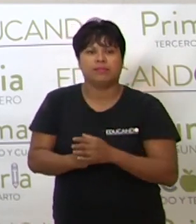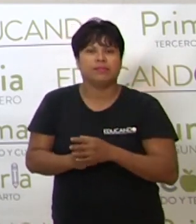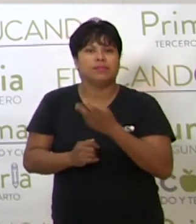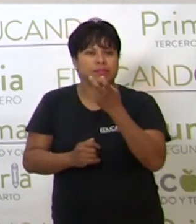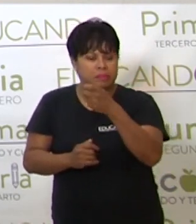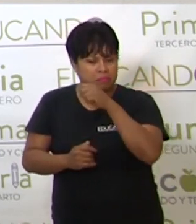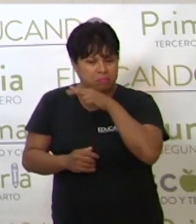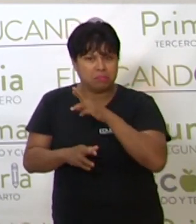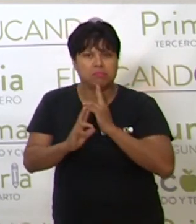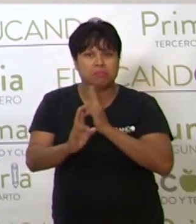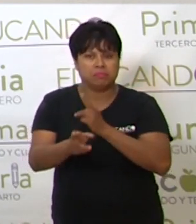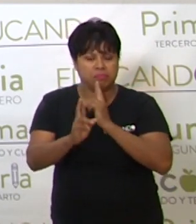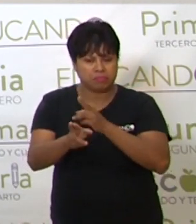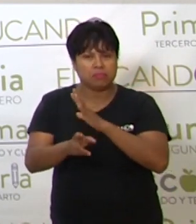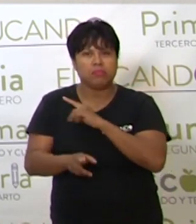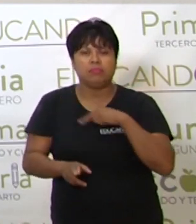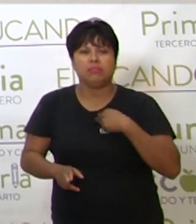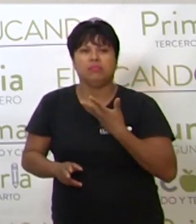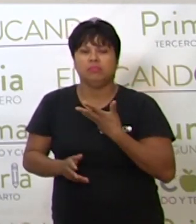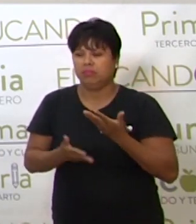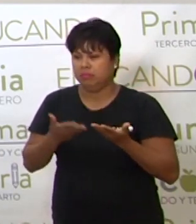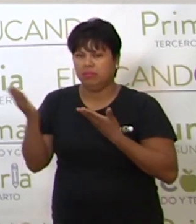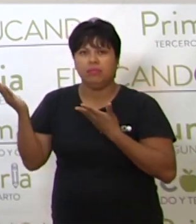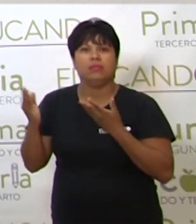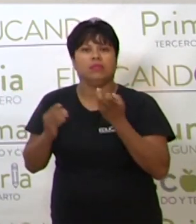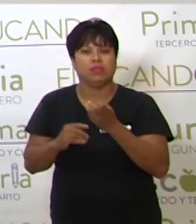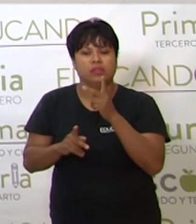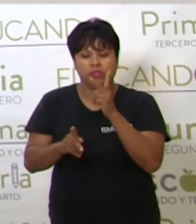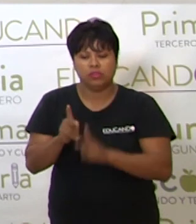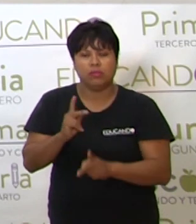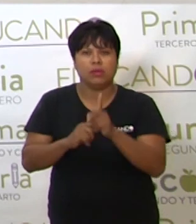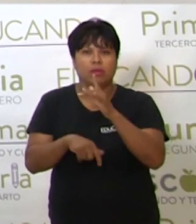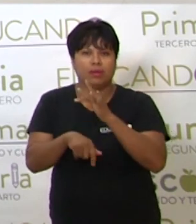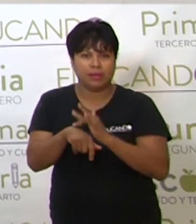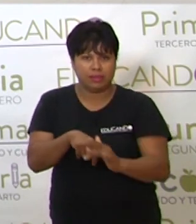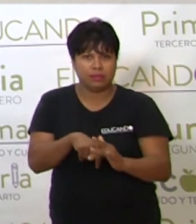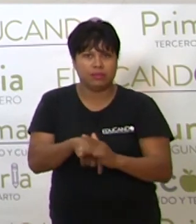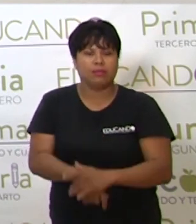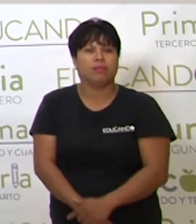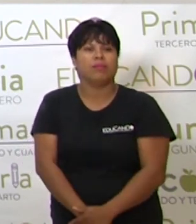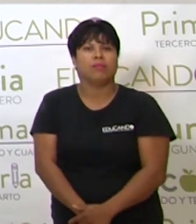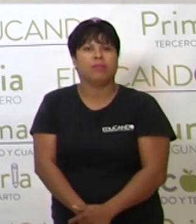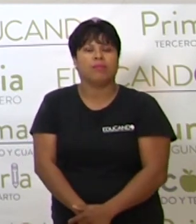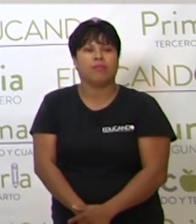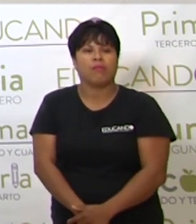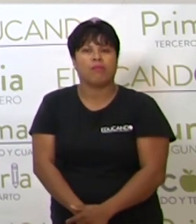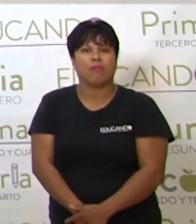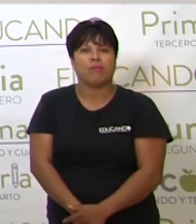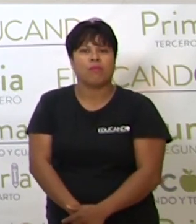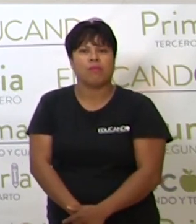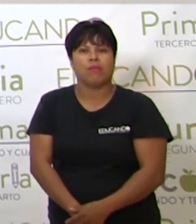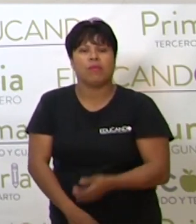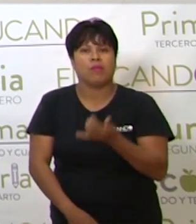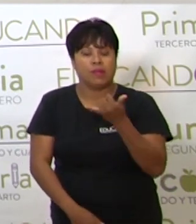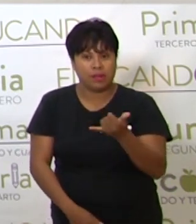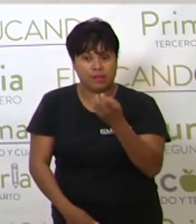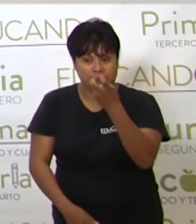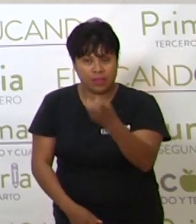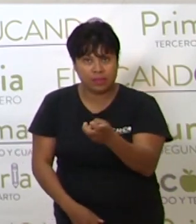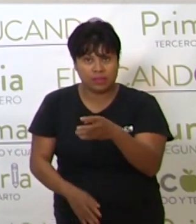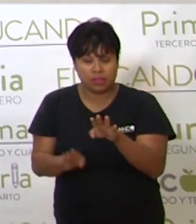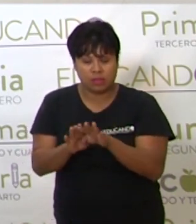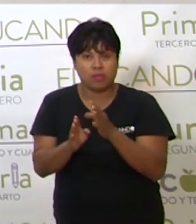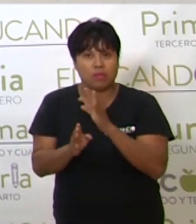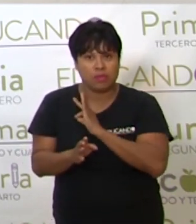el mismo resultado que tuvimos acá y que ya sabemos que sobra un queso y hilos y con esta